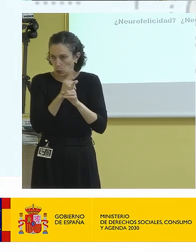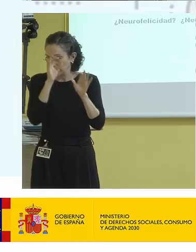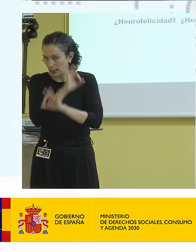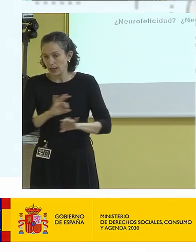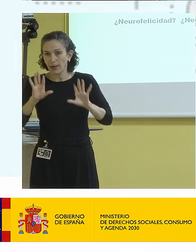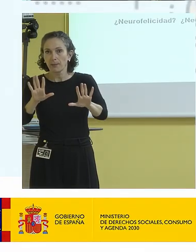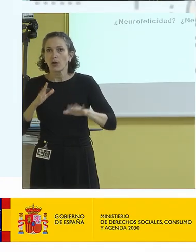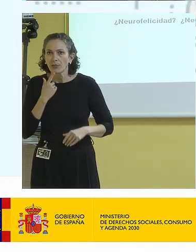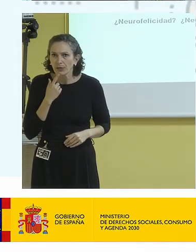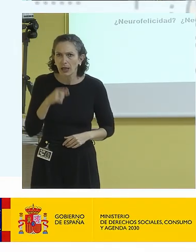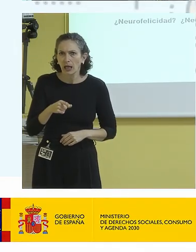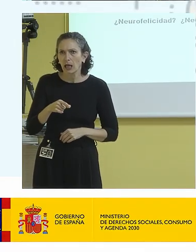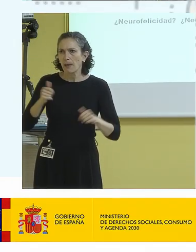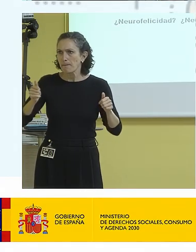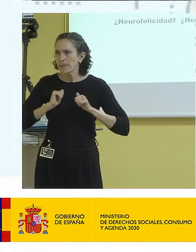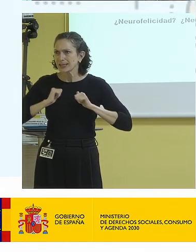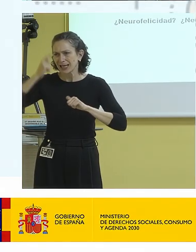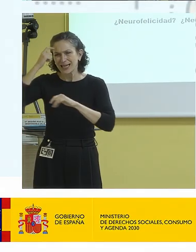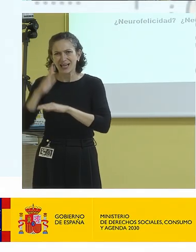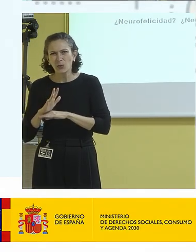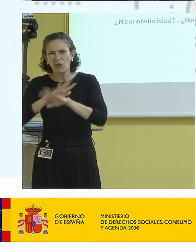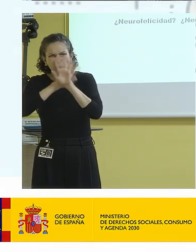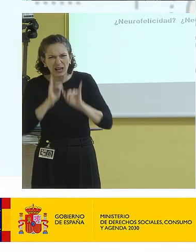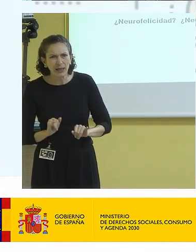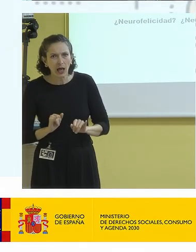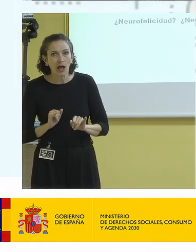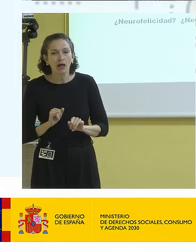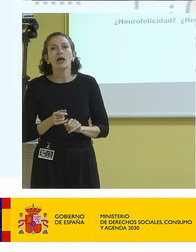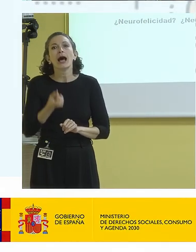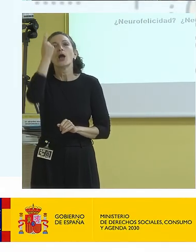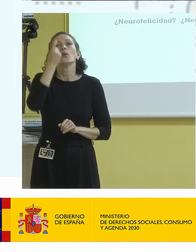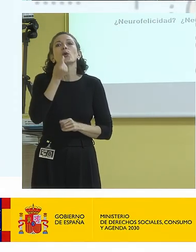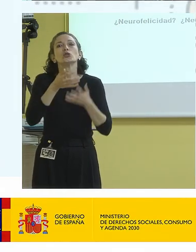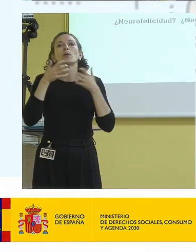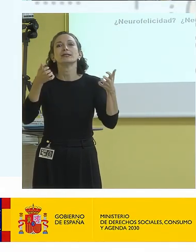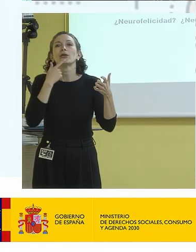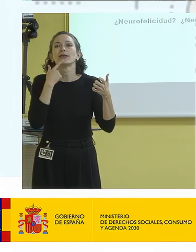máster de neurofelicidad y ves los comentarios de los alumnos que dicen, he salido más feliz del máster, parece.